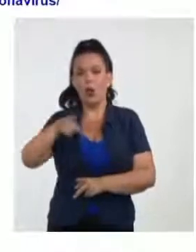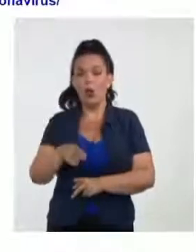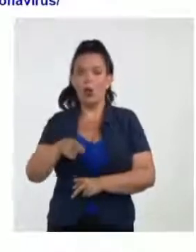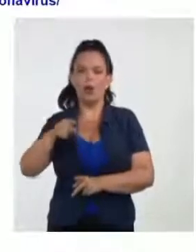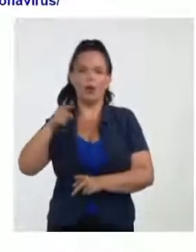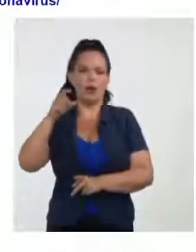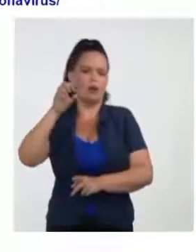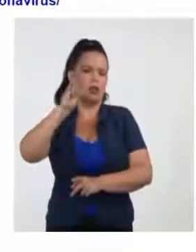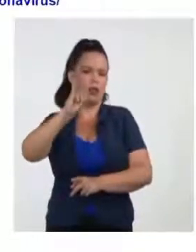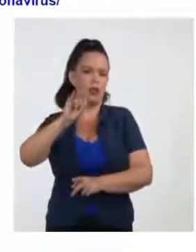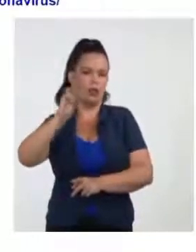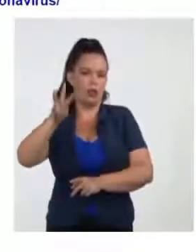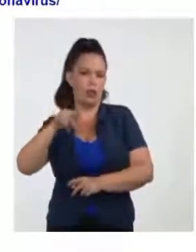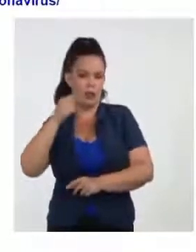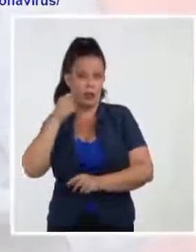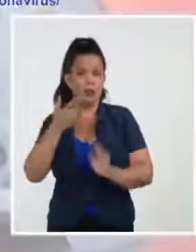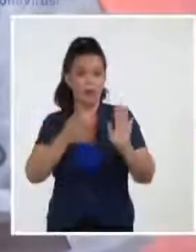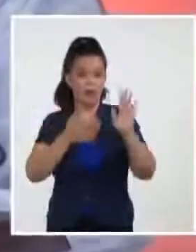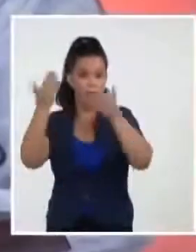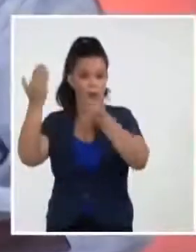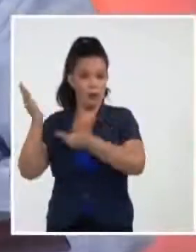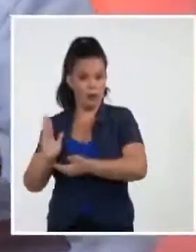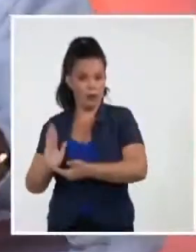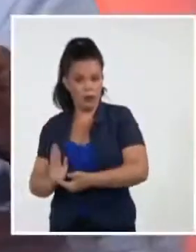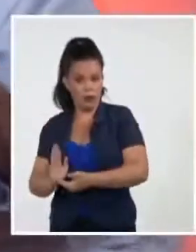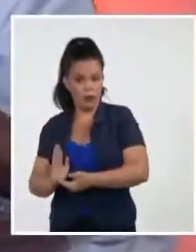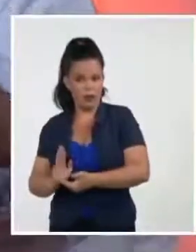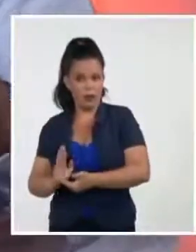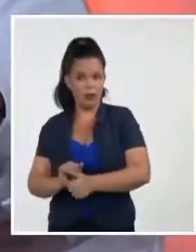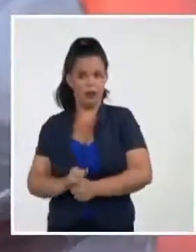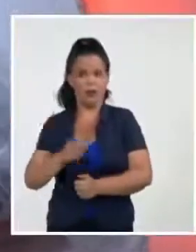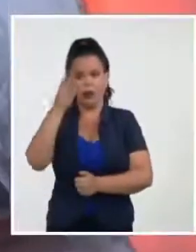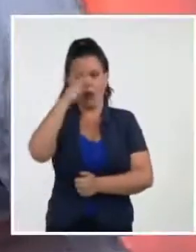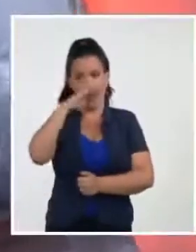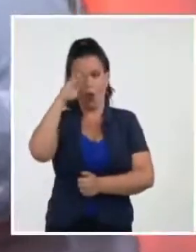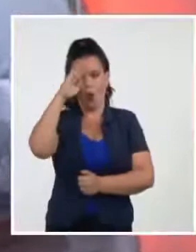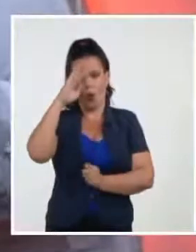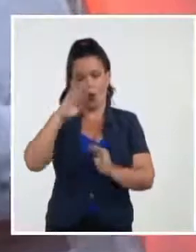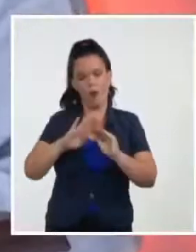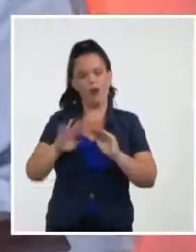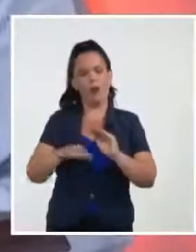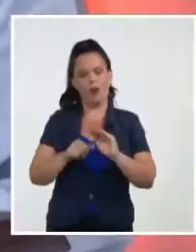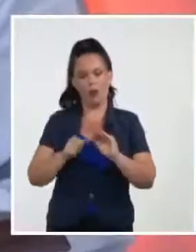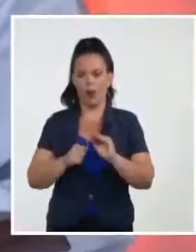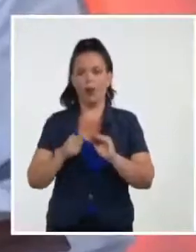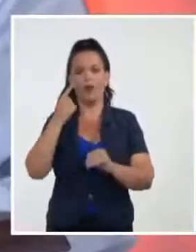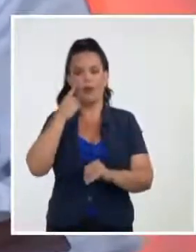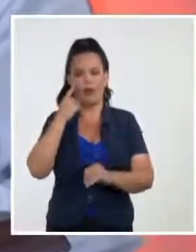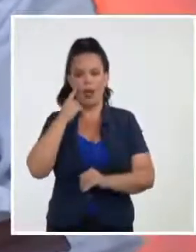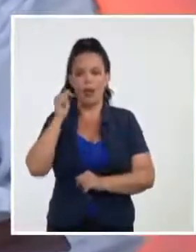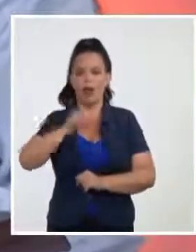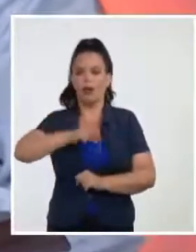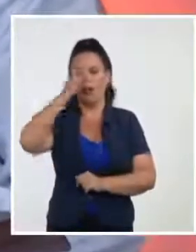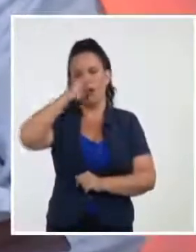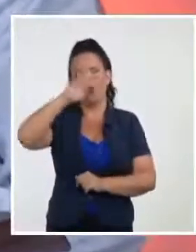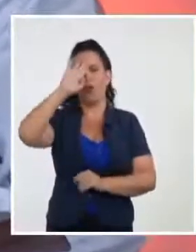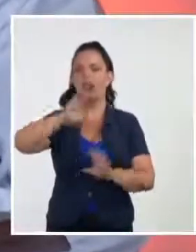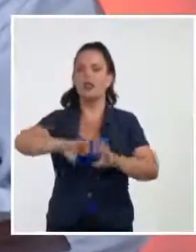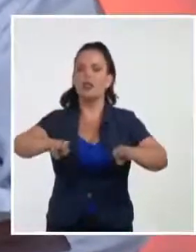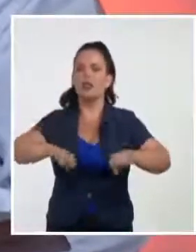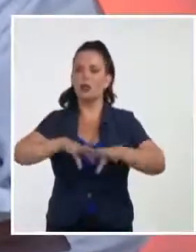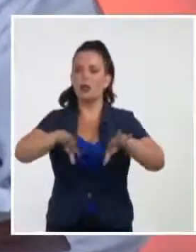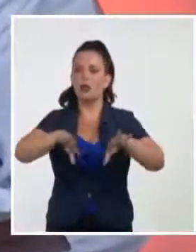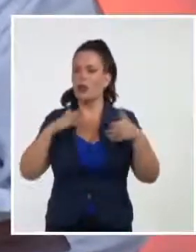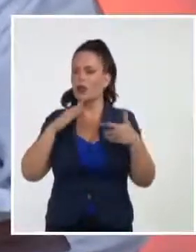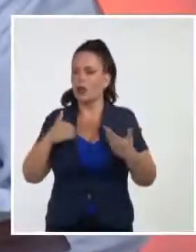se ha introducido en el mundo? Y vamos a ver ya particularmente qué ha pasado en Cuba, donde también,